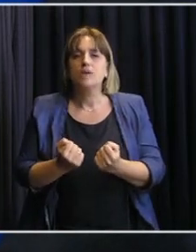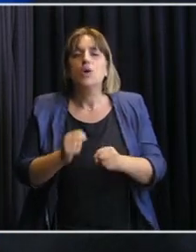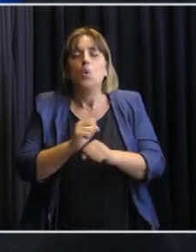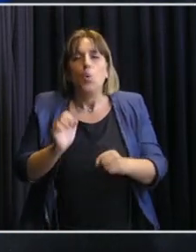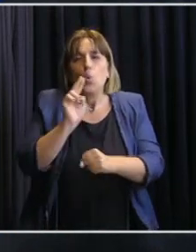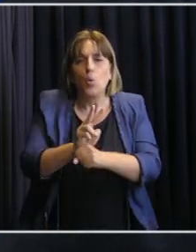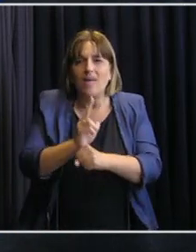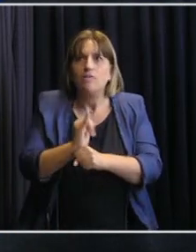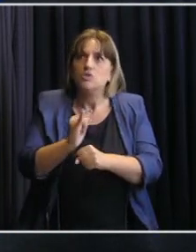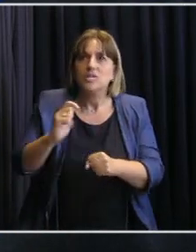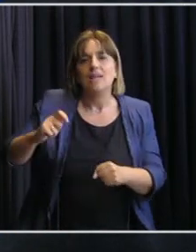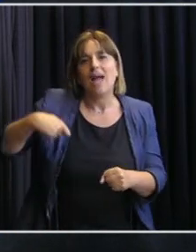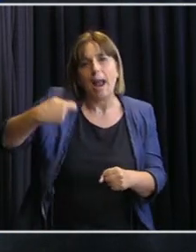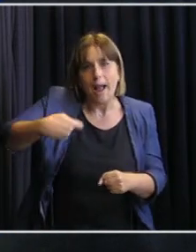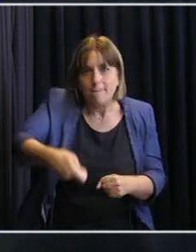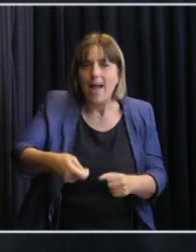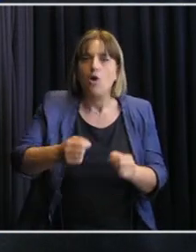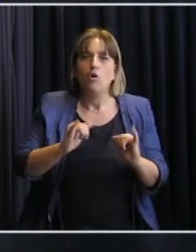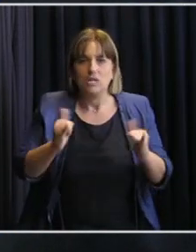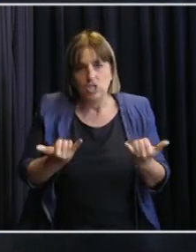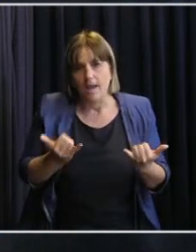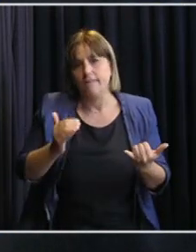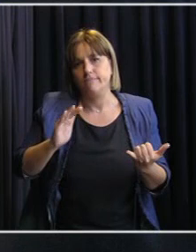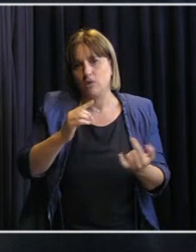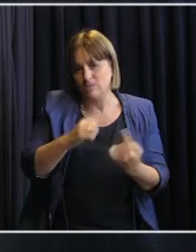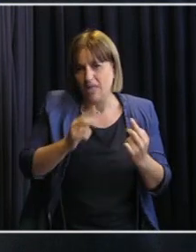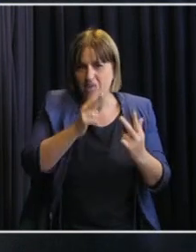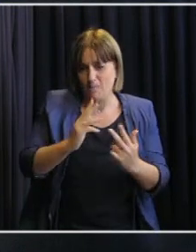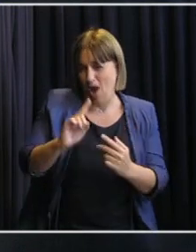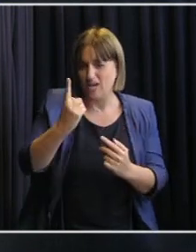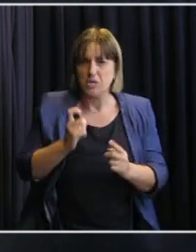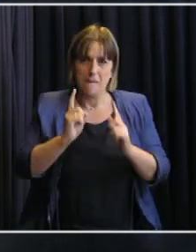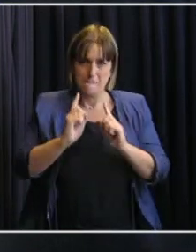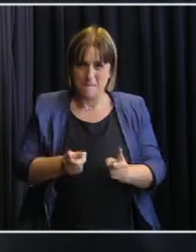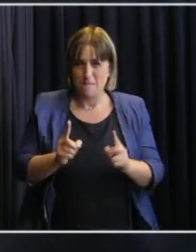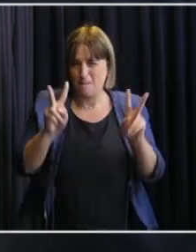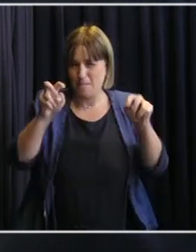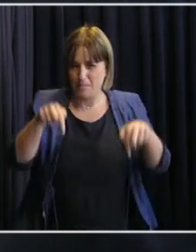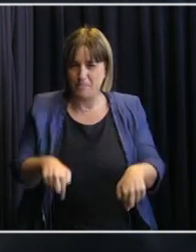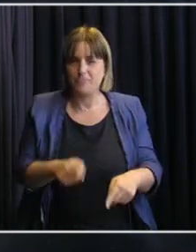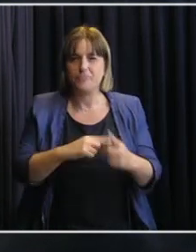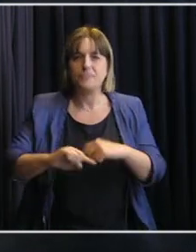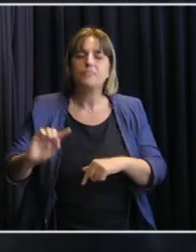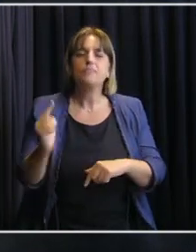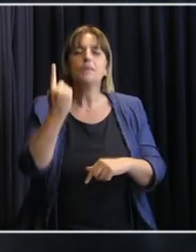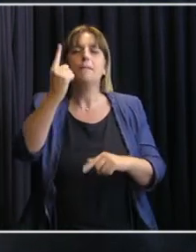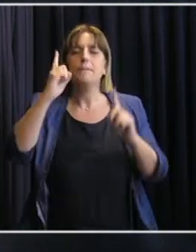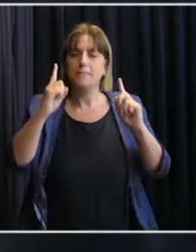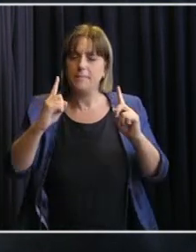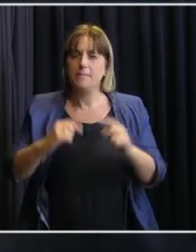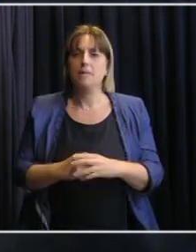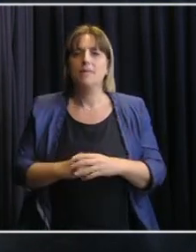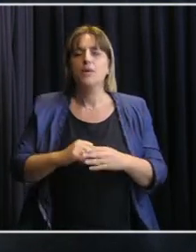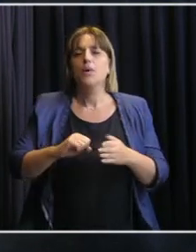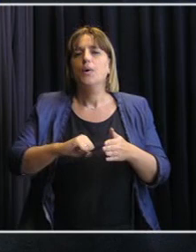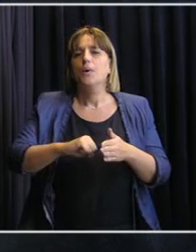preservando la cadena de pagos en línea con lo que anunciábamos y mencionábamos en el día de ayer. En primer lugar, el